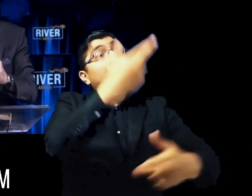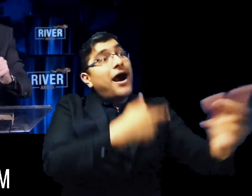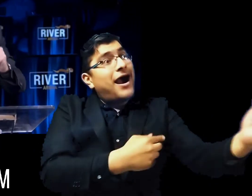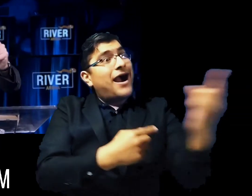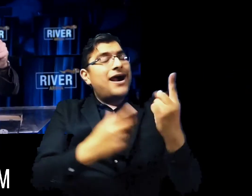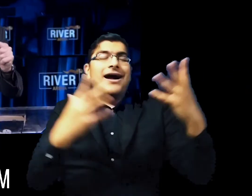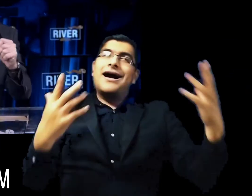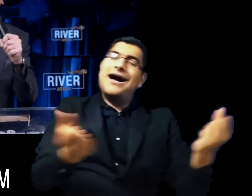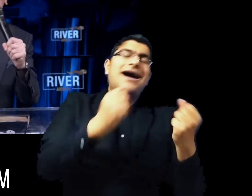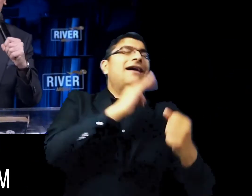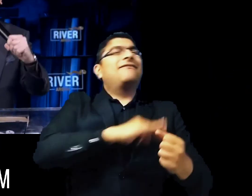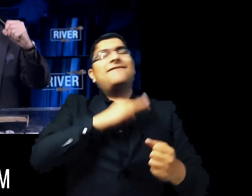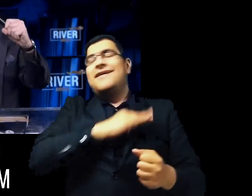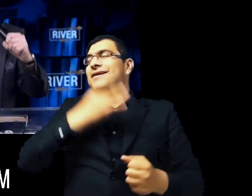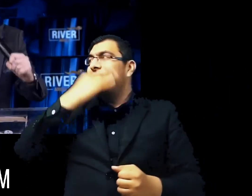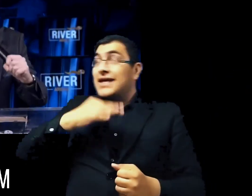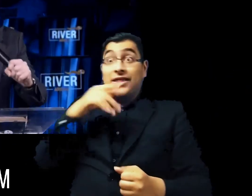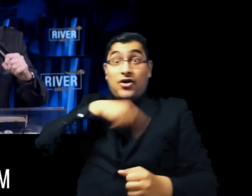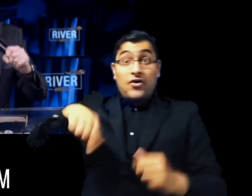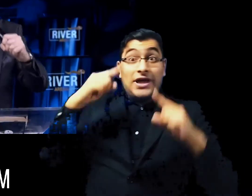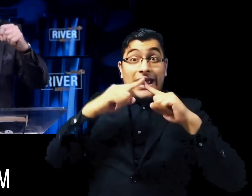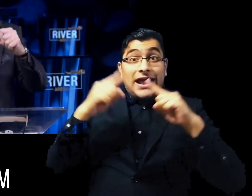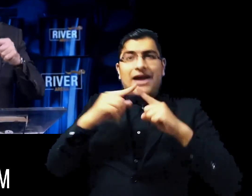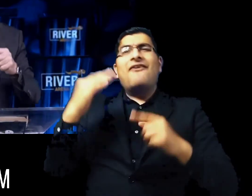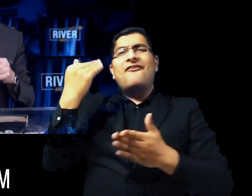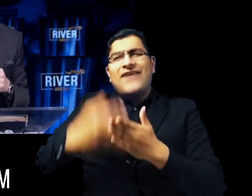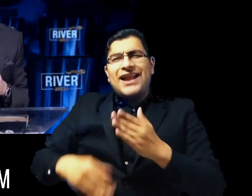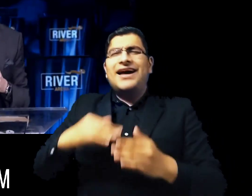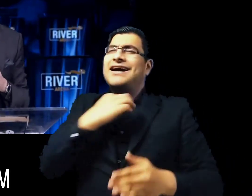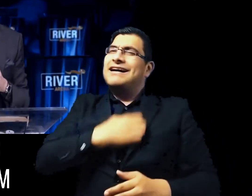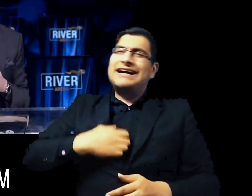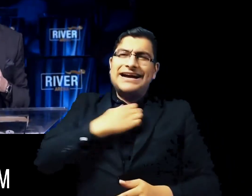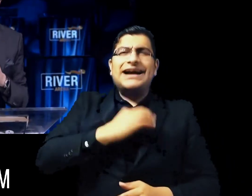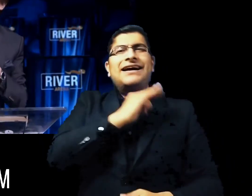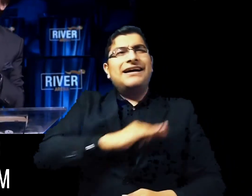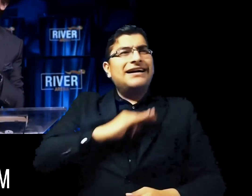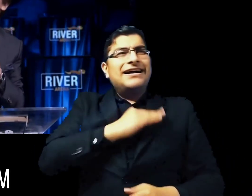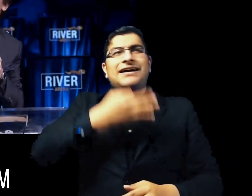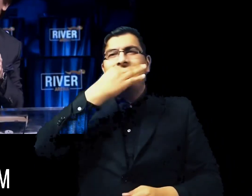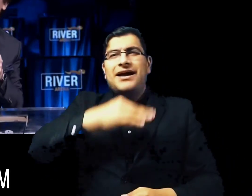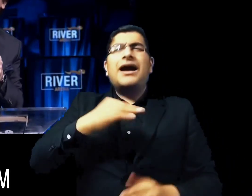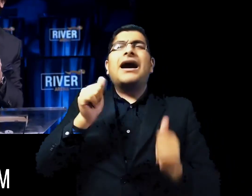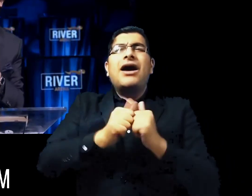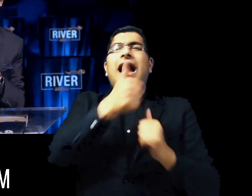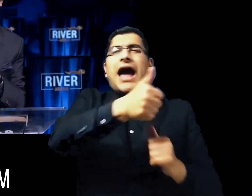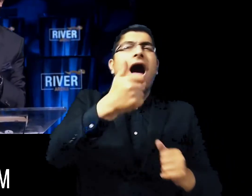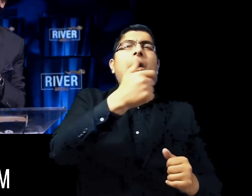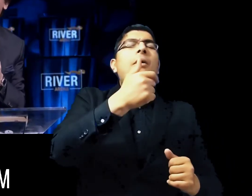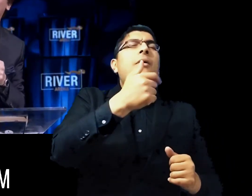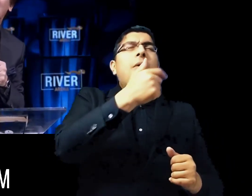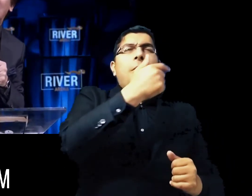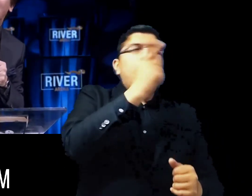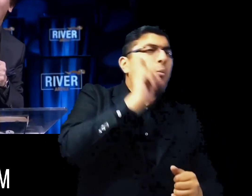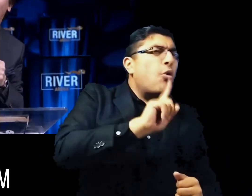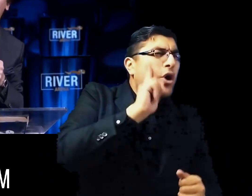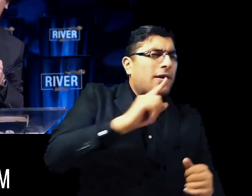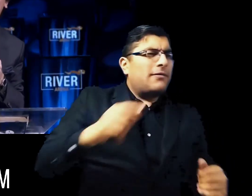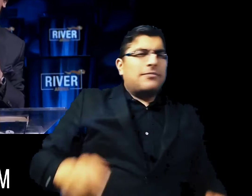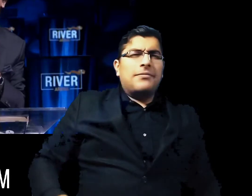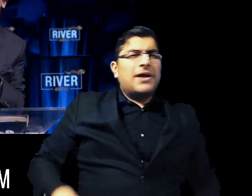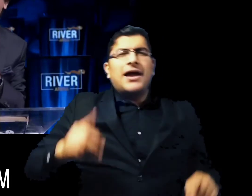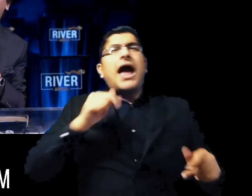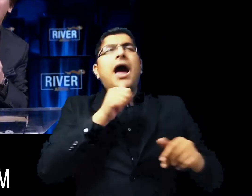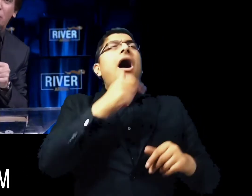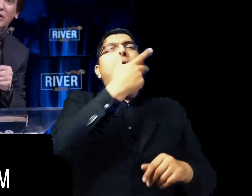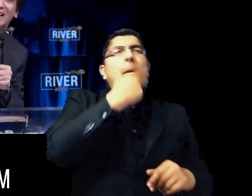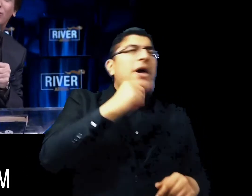Creo que a la iglesia nos faltó eso, hacer fiesta. Por cada mujer con jean apretado, por cada loco con el